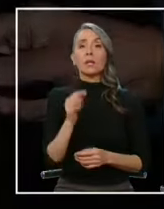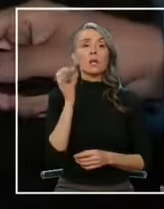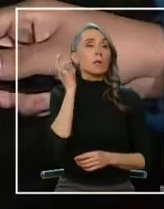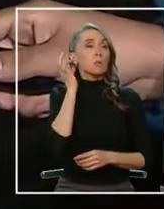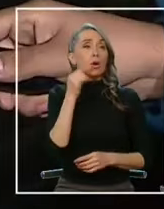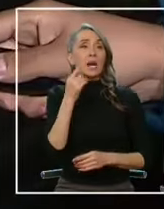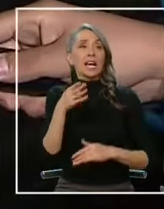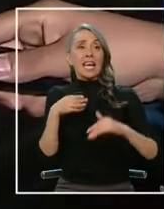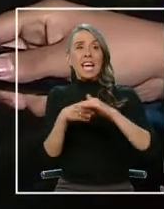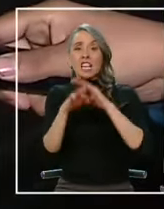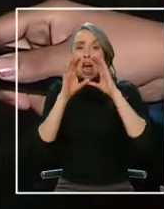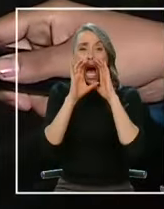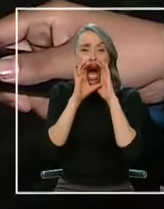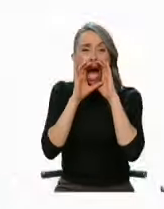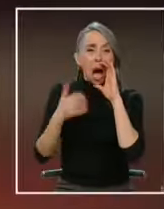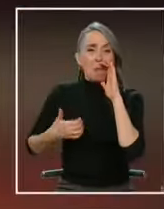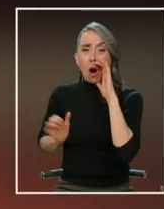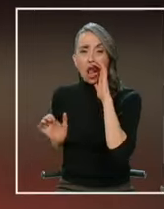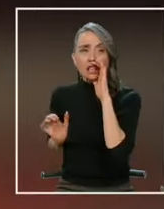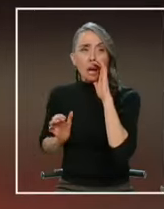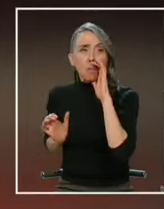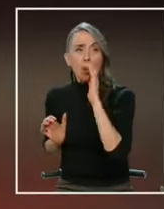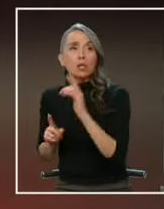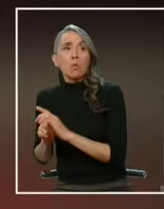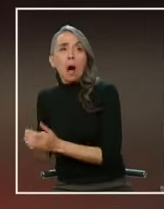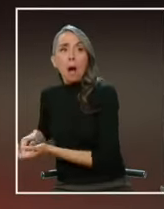Ingresan, gritan todo el rato que son policías.